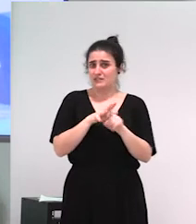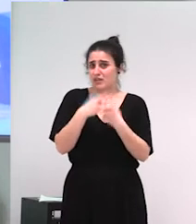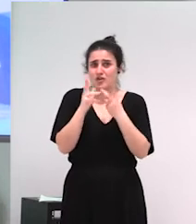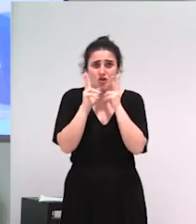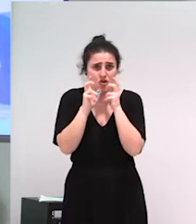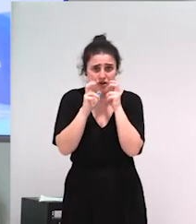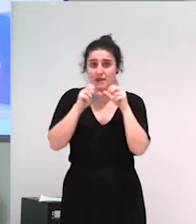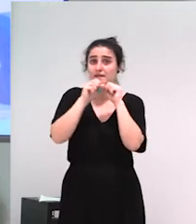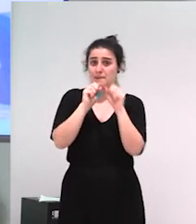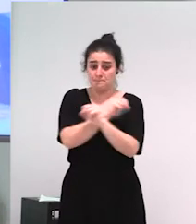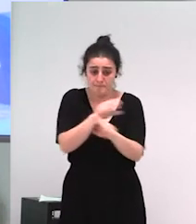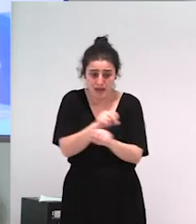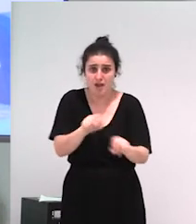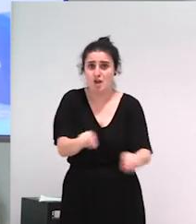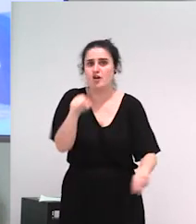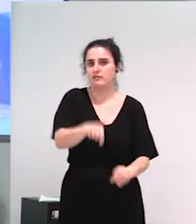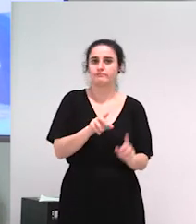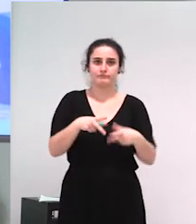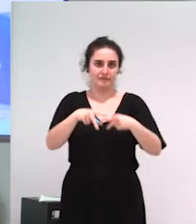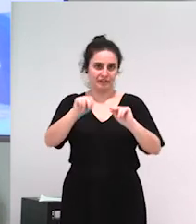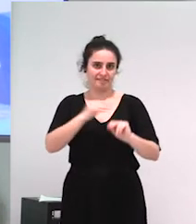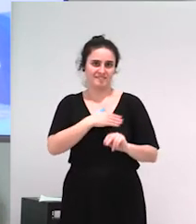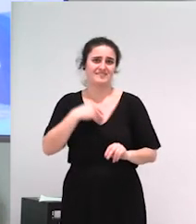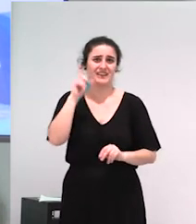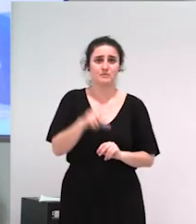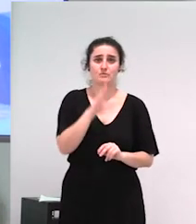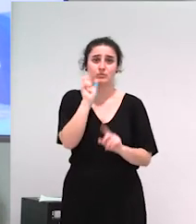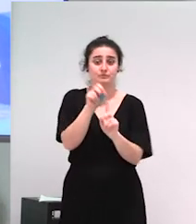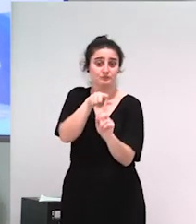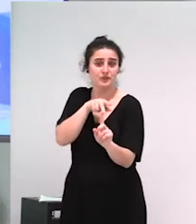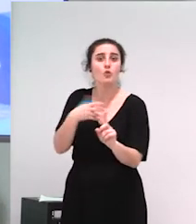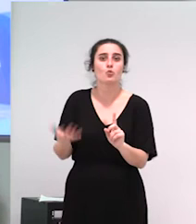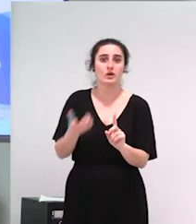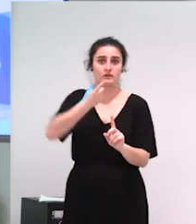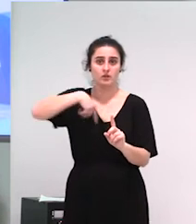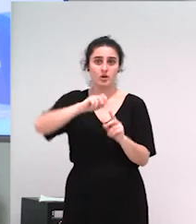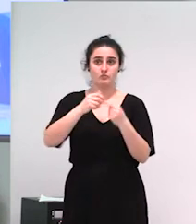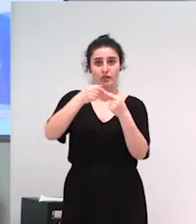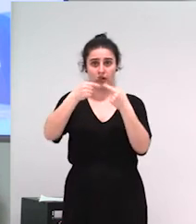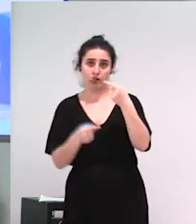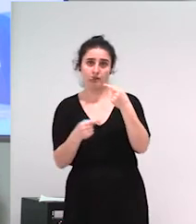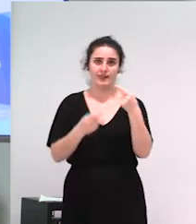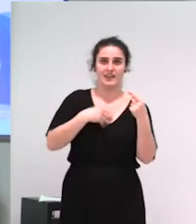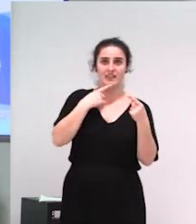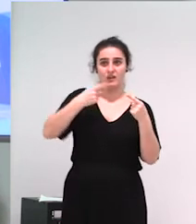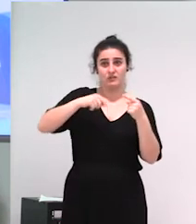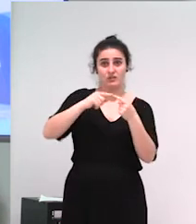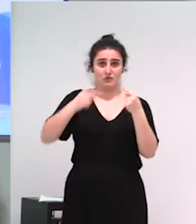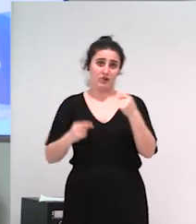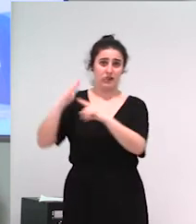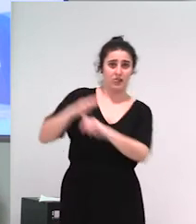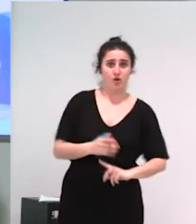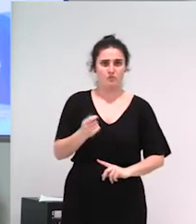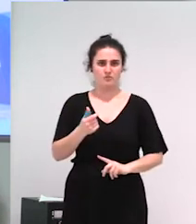profundiza cada día más con esta perspectiva de que puede que las que son las subalternas, puede que las que estamos en los márgenes, puede aquellas